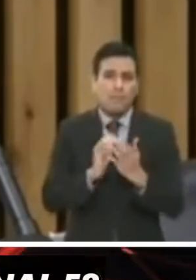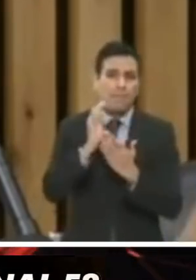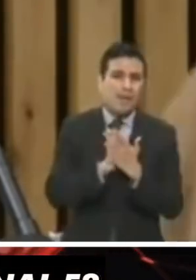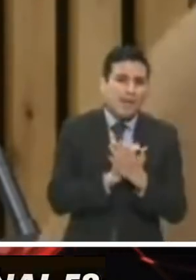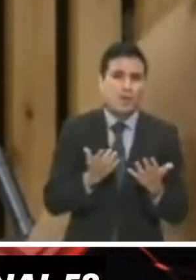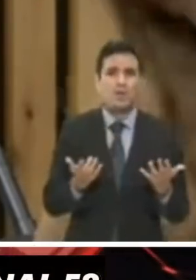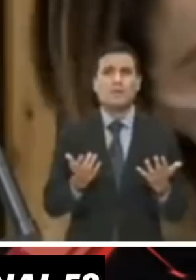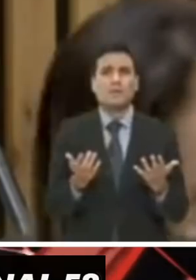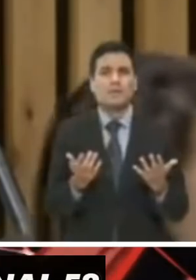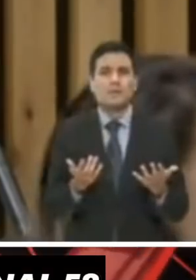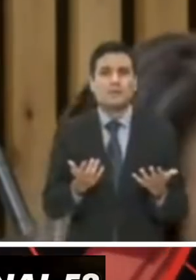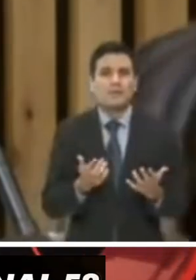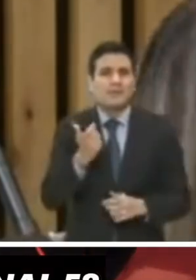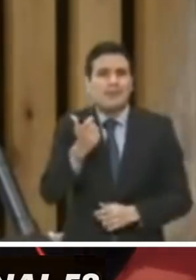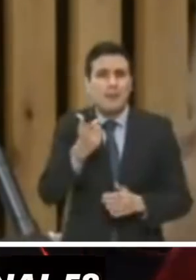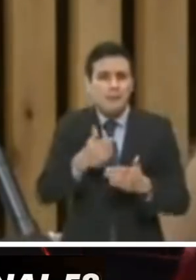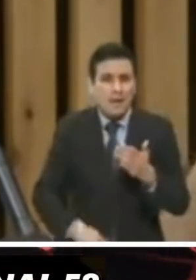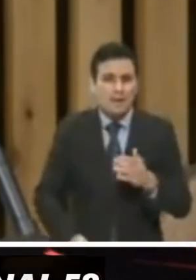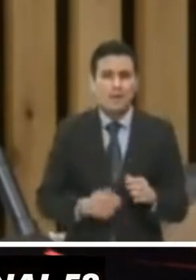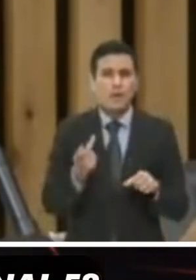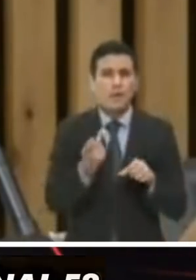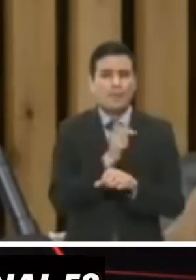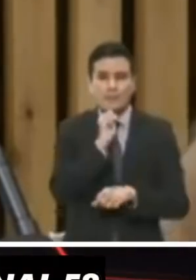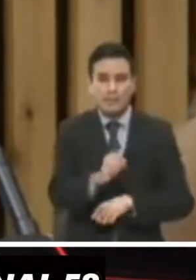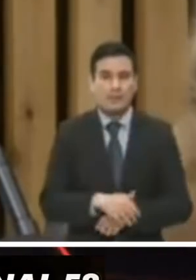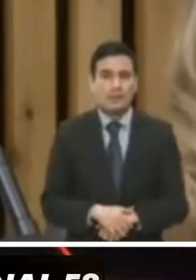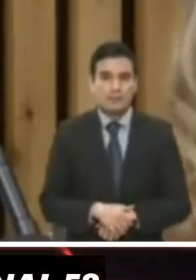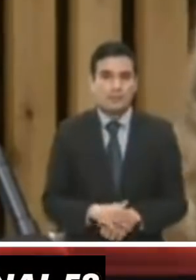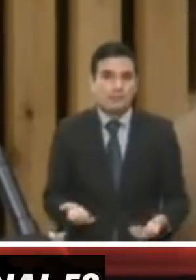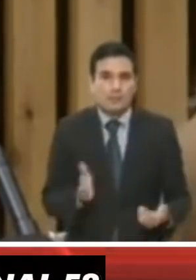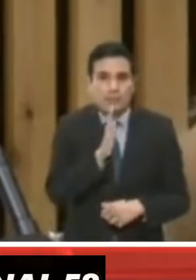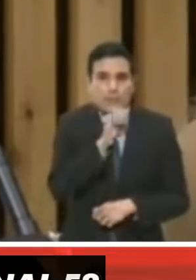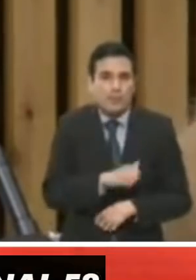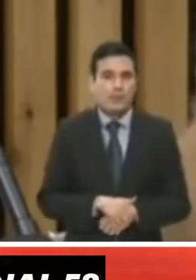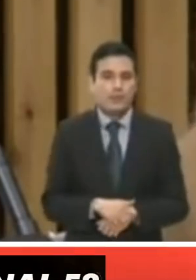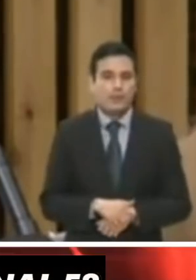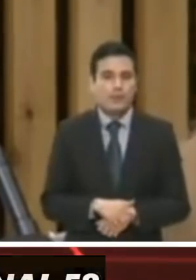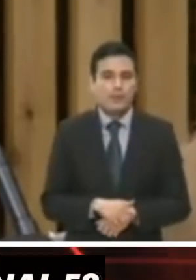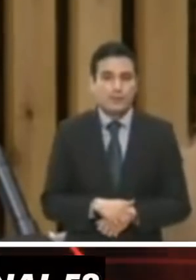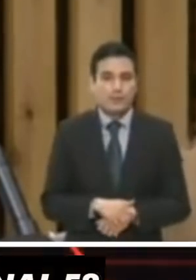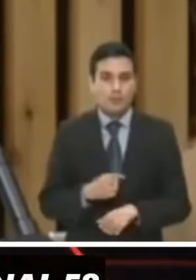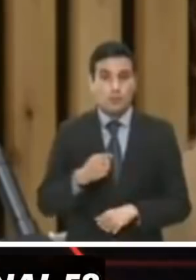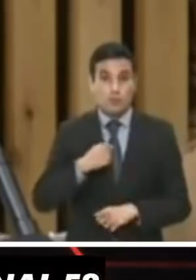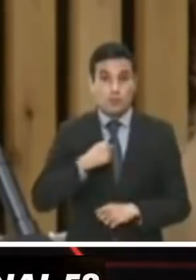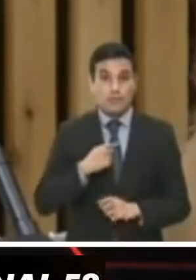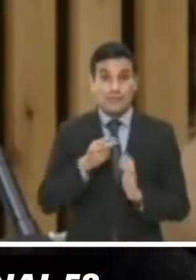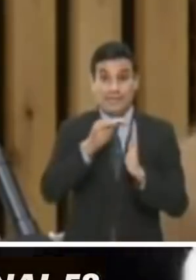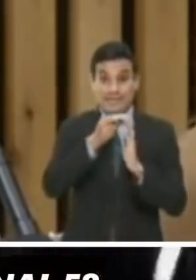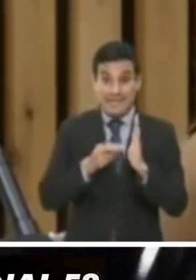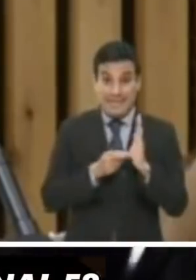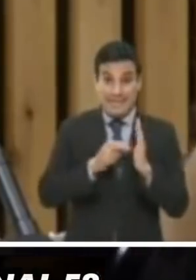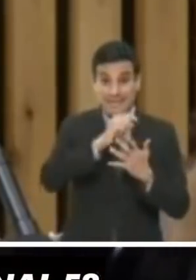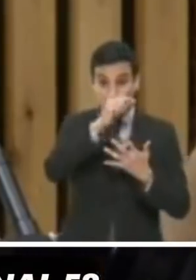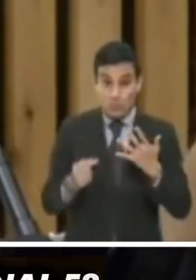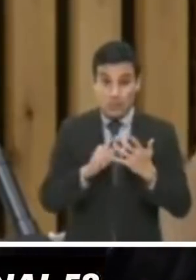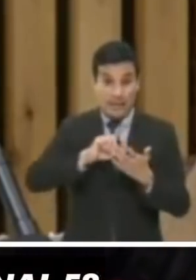de pesos. Hoy tiene cerca de 1,500 millones de pesos. Sí se podría hacer esa consulta. Amigos y amigas,